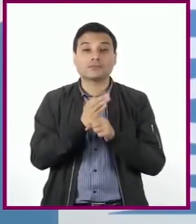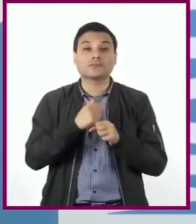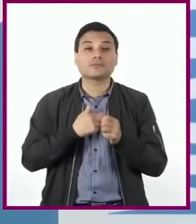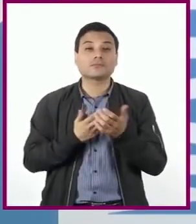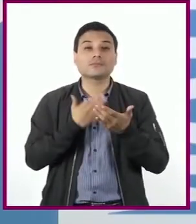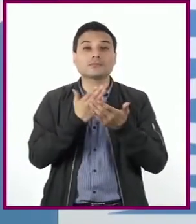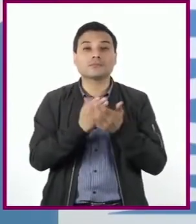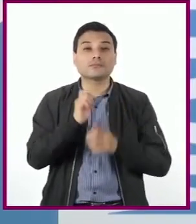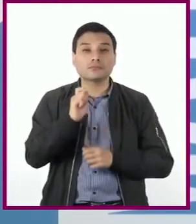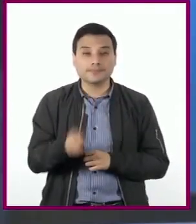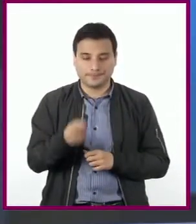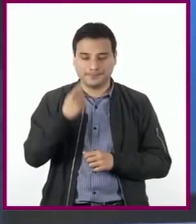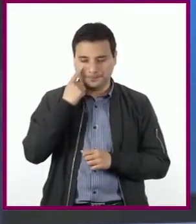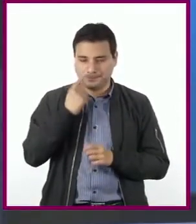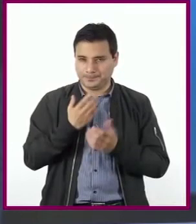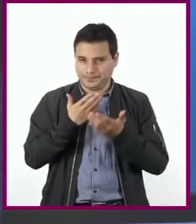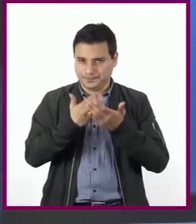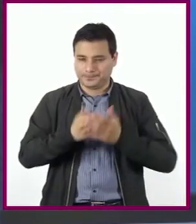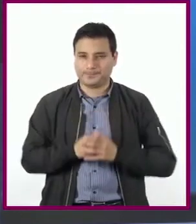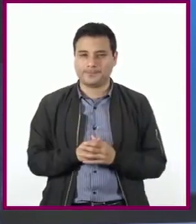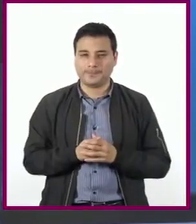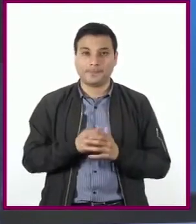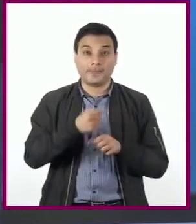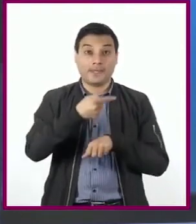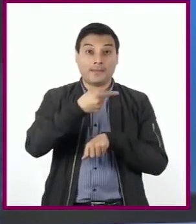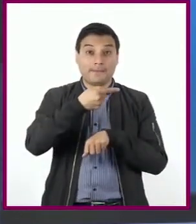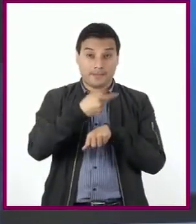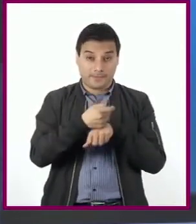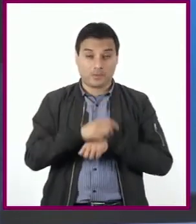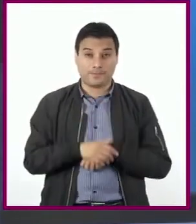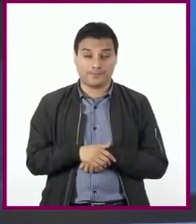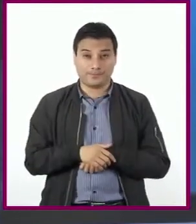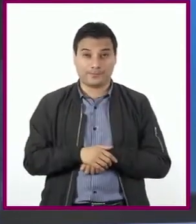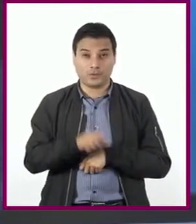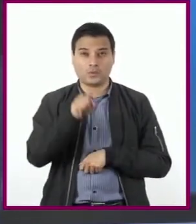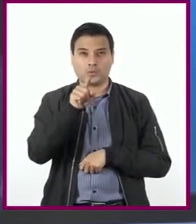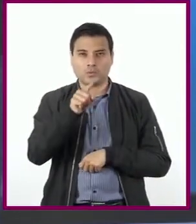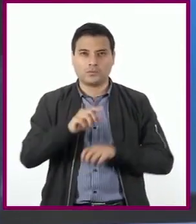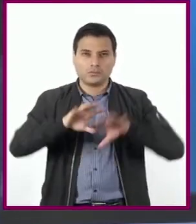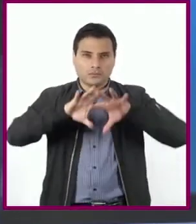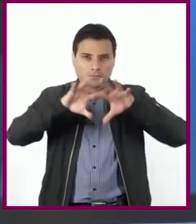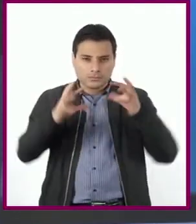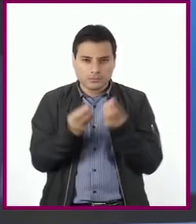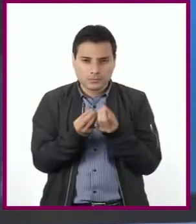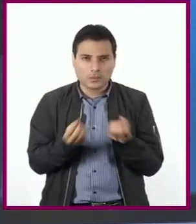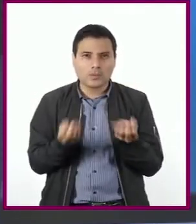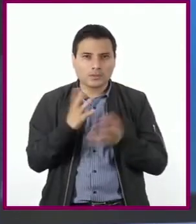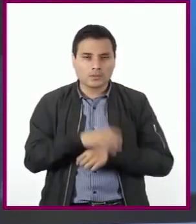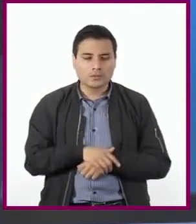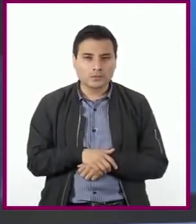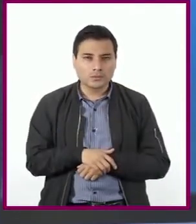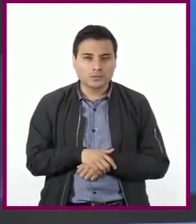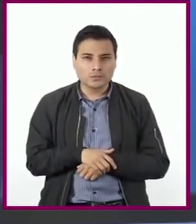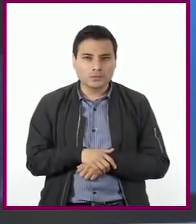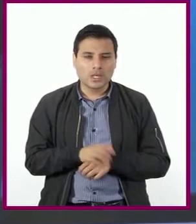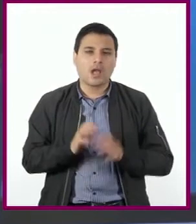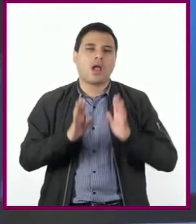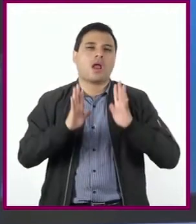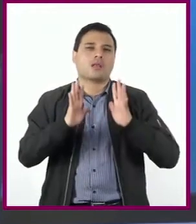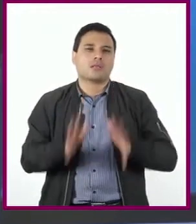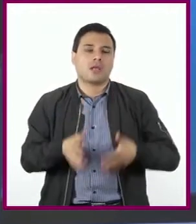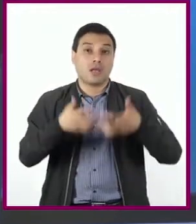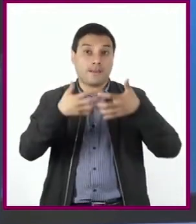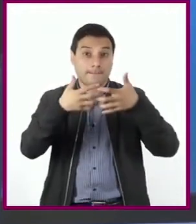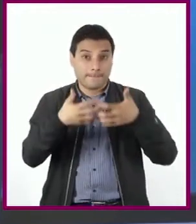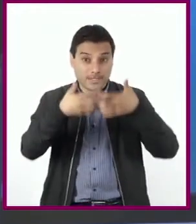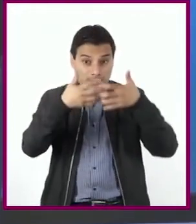propondremos la siguiente. Primero, identifiquen el total o unidad. Sabemos que en la empresa